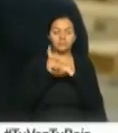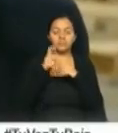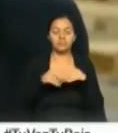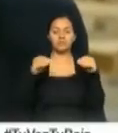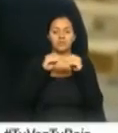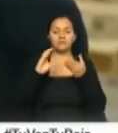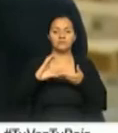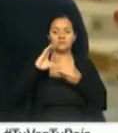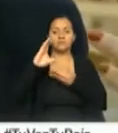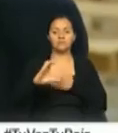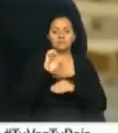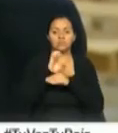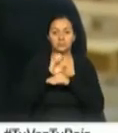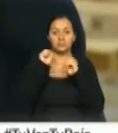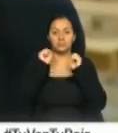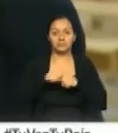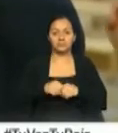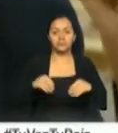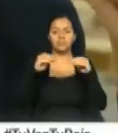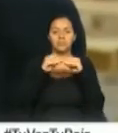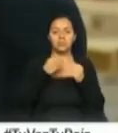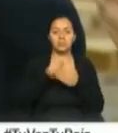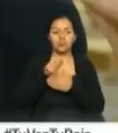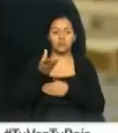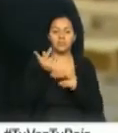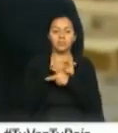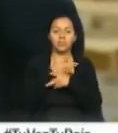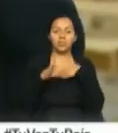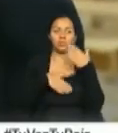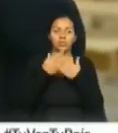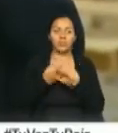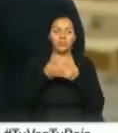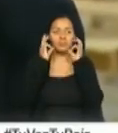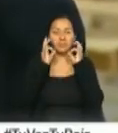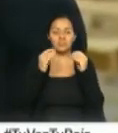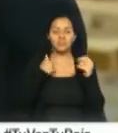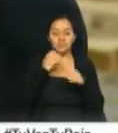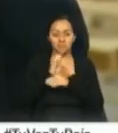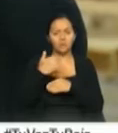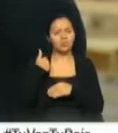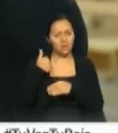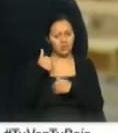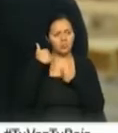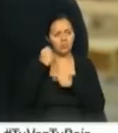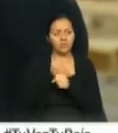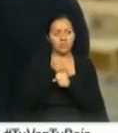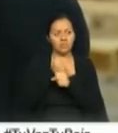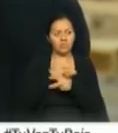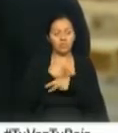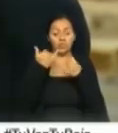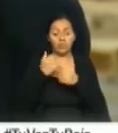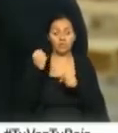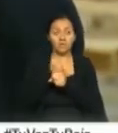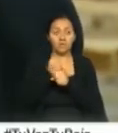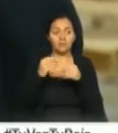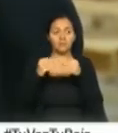invertir en el Ecuador. Hay un gran interés de comprar los productos de primera calidad que ofrece el Ecuador. Ahora estamos trabajando